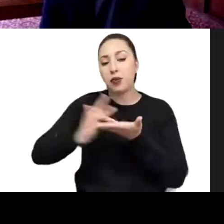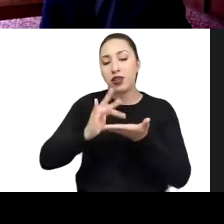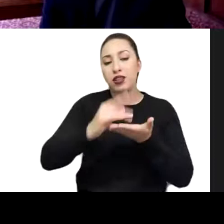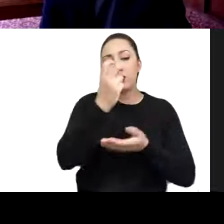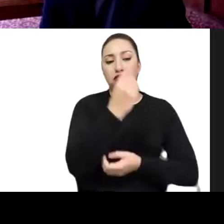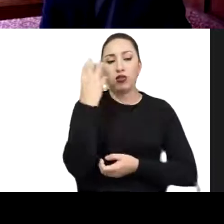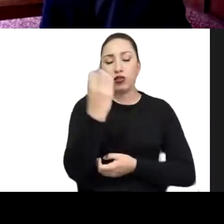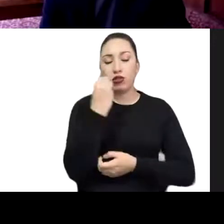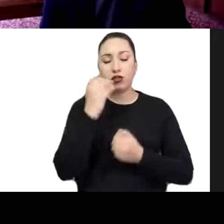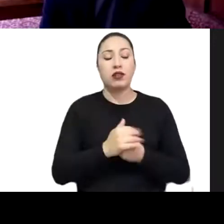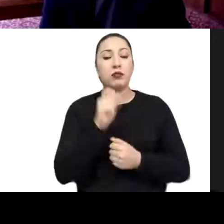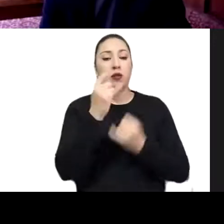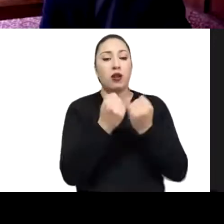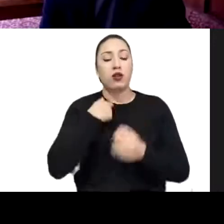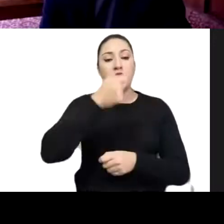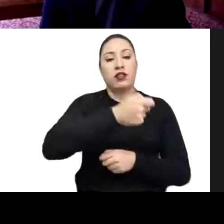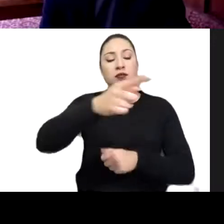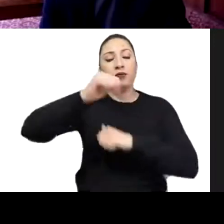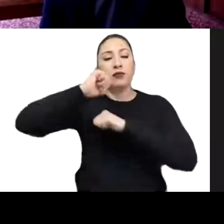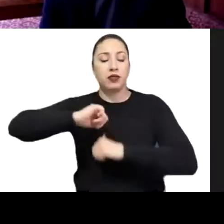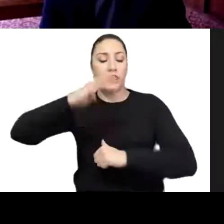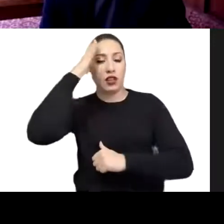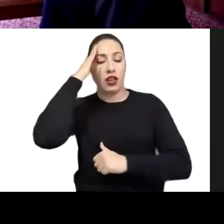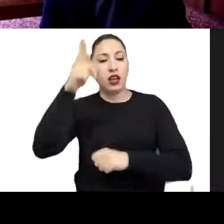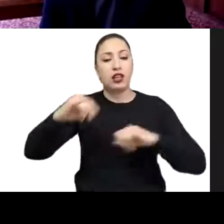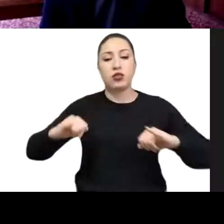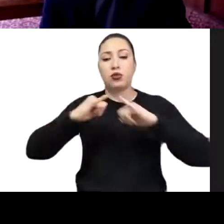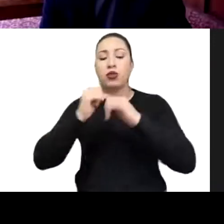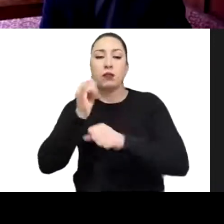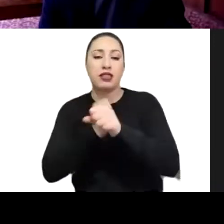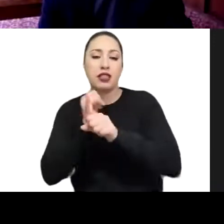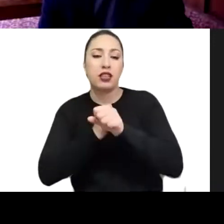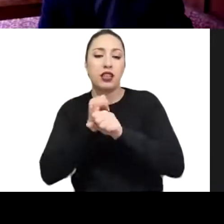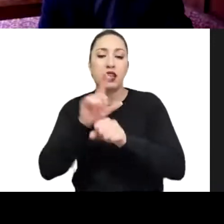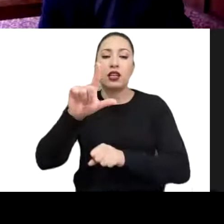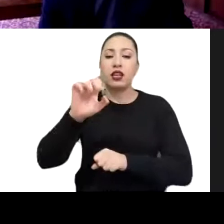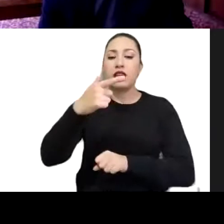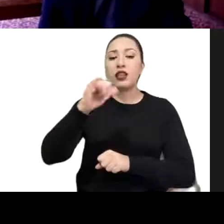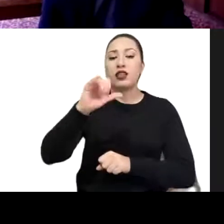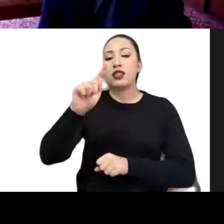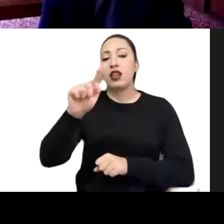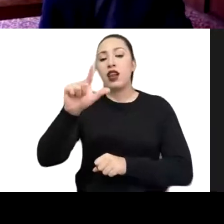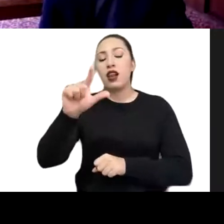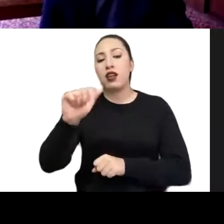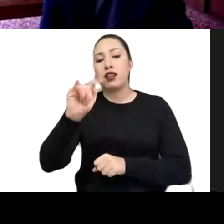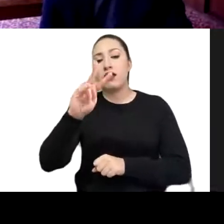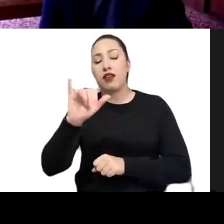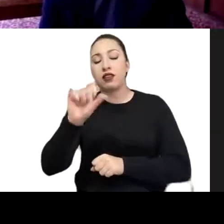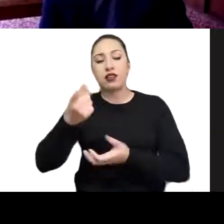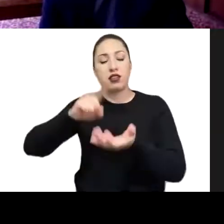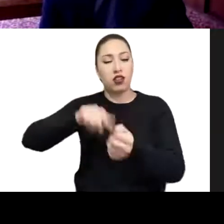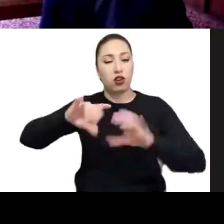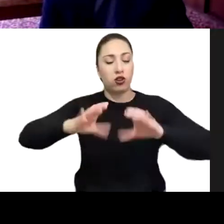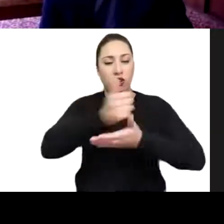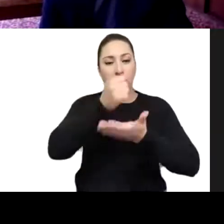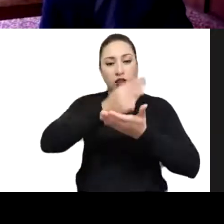También saludo al titular del Instituto de Investigaciones Legislativas del Congreso de la Ciudad de México por todo el trabajo analítico y de